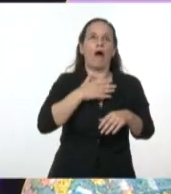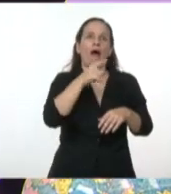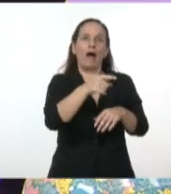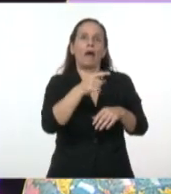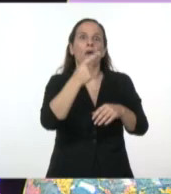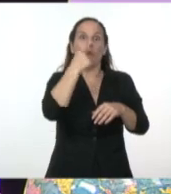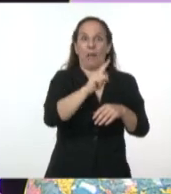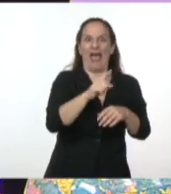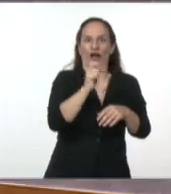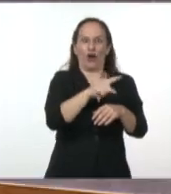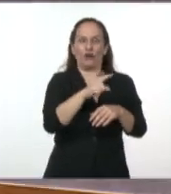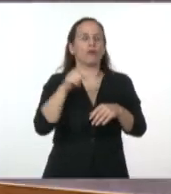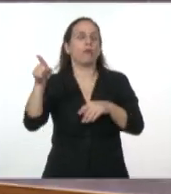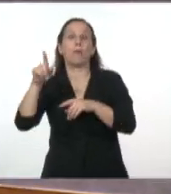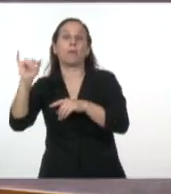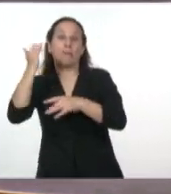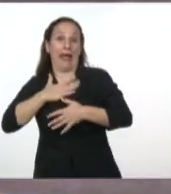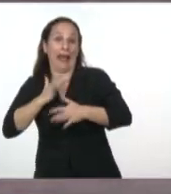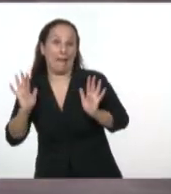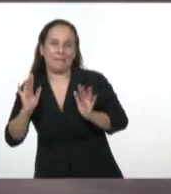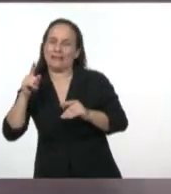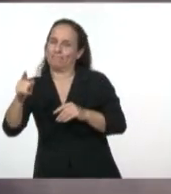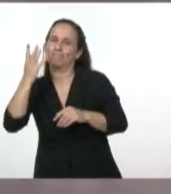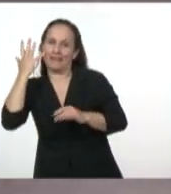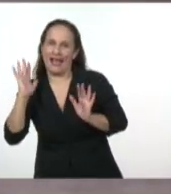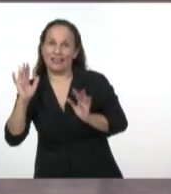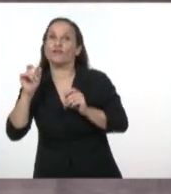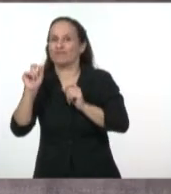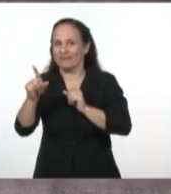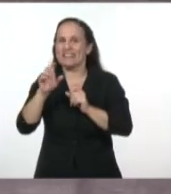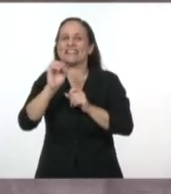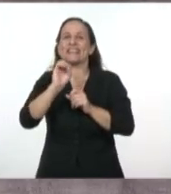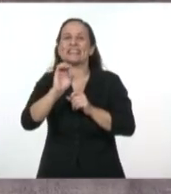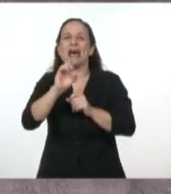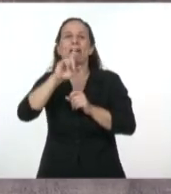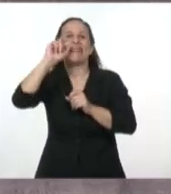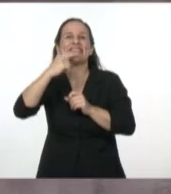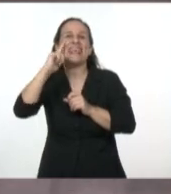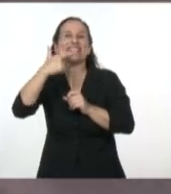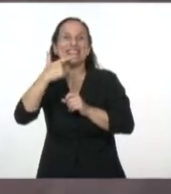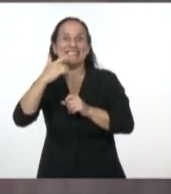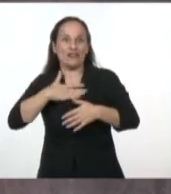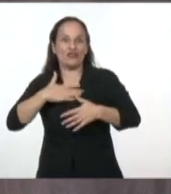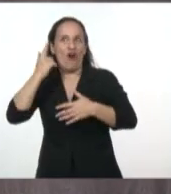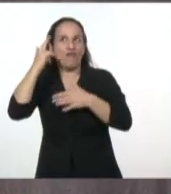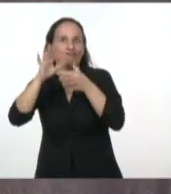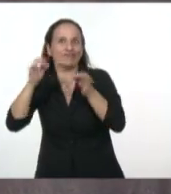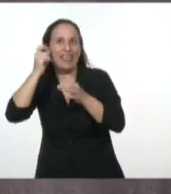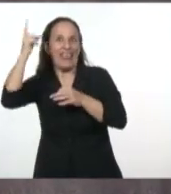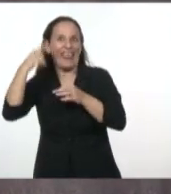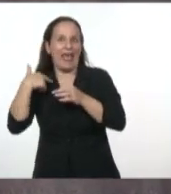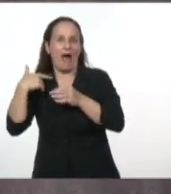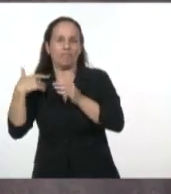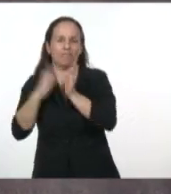mascota ideal son los gatos. Muy bien, entonces esa es nuestra tesis, nuestro enunciado que es el que vamos a defender. Y como muy bien dijiste,